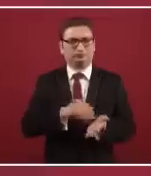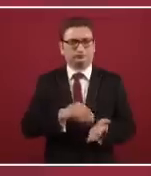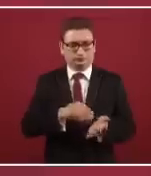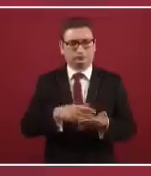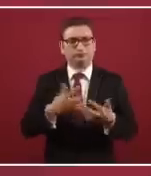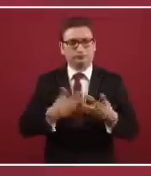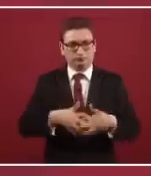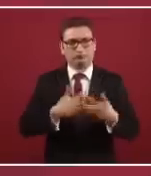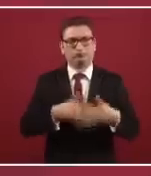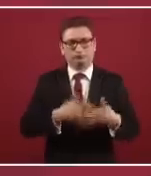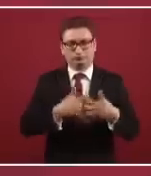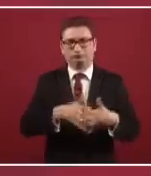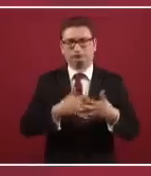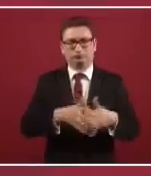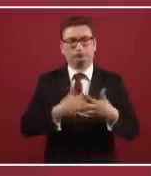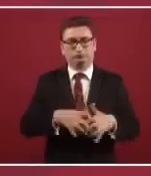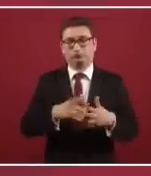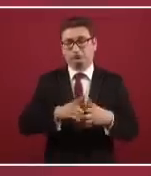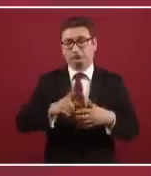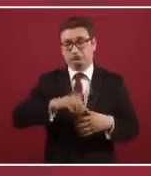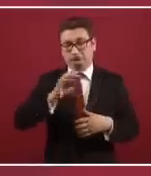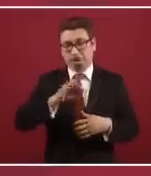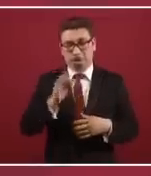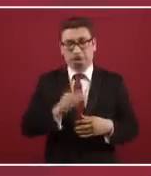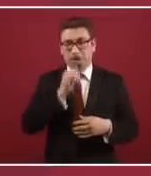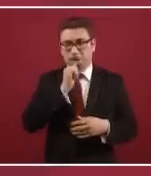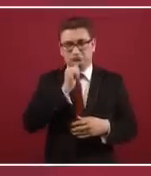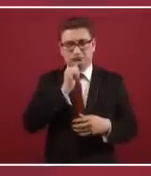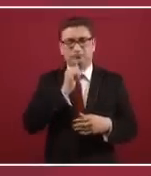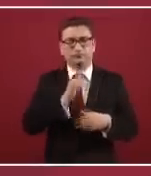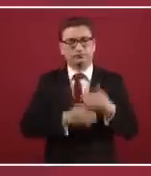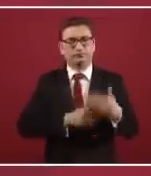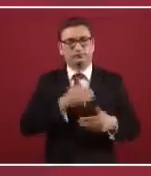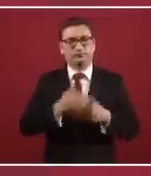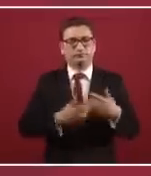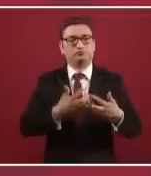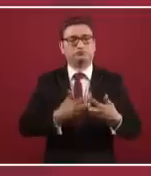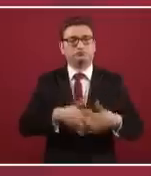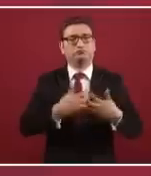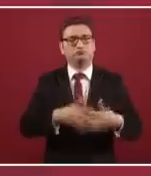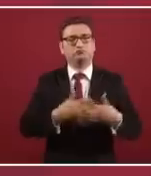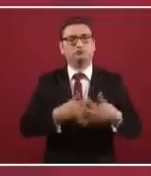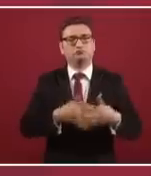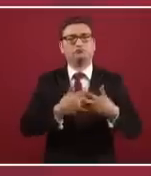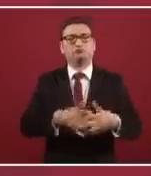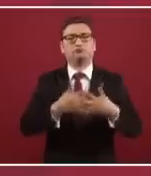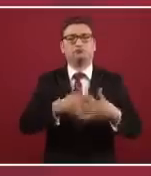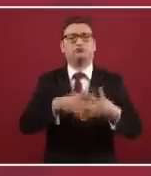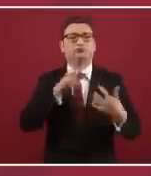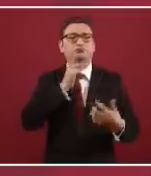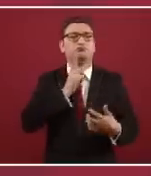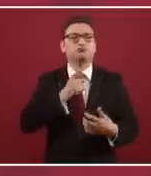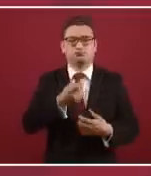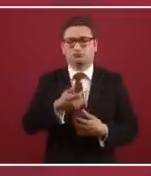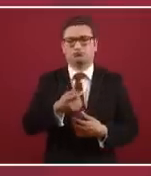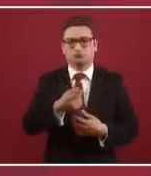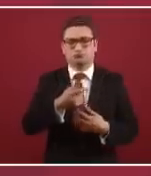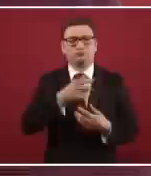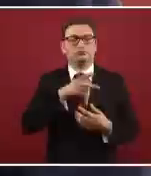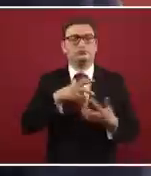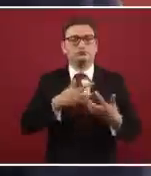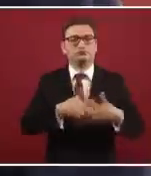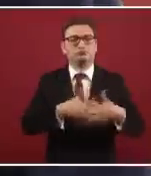estar operando a toda su capacidad, pero estaban produciendo muy poco, habían